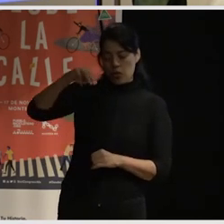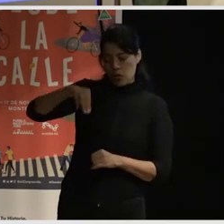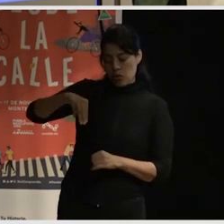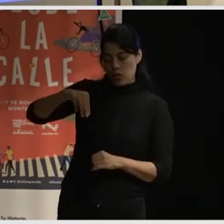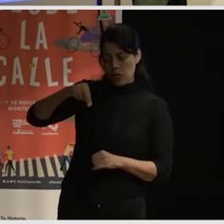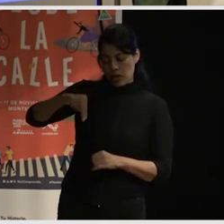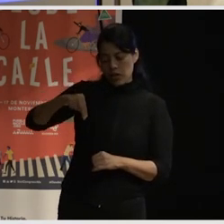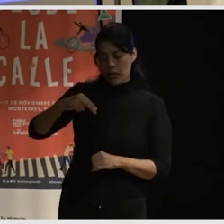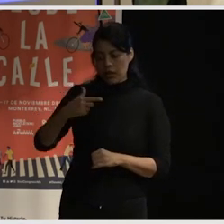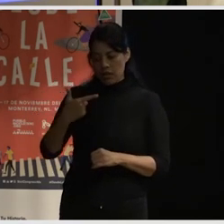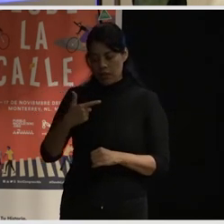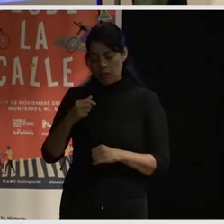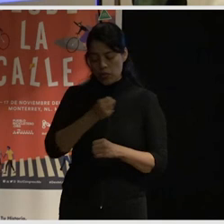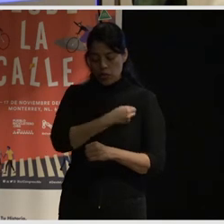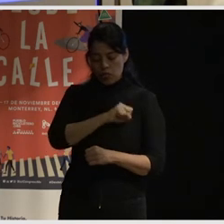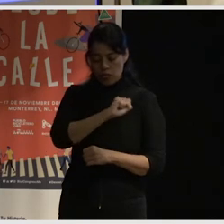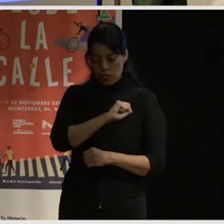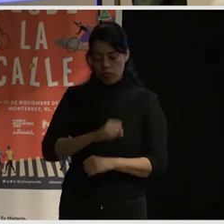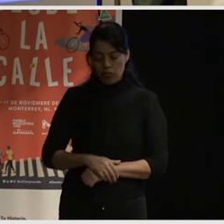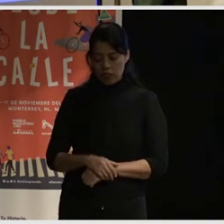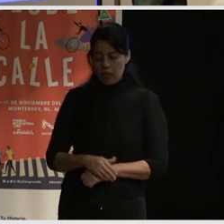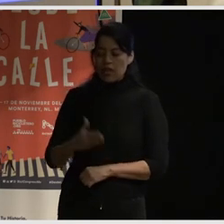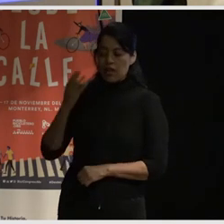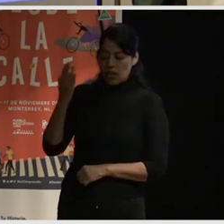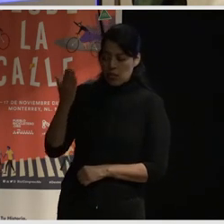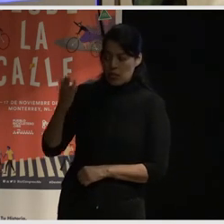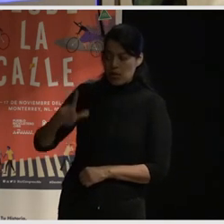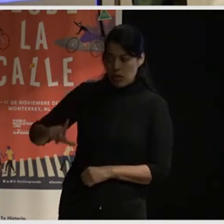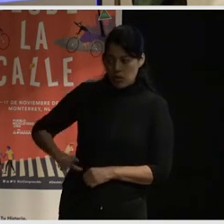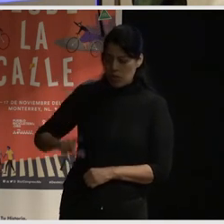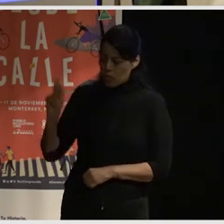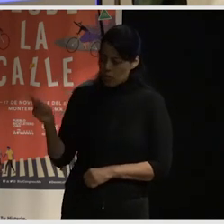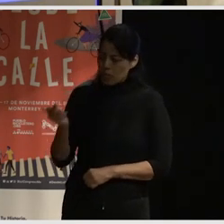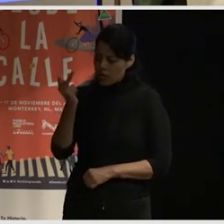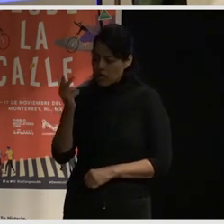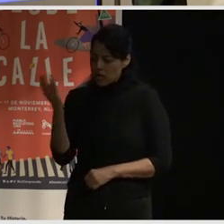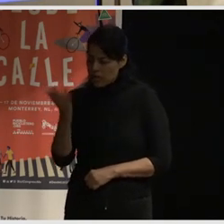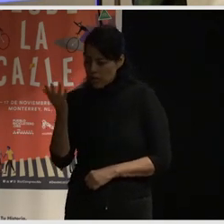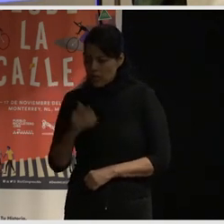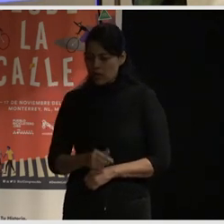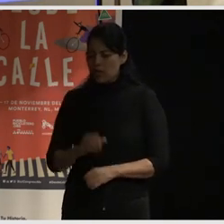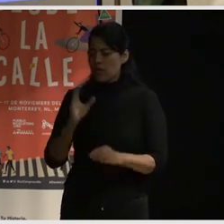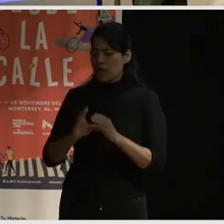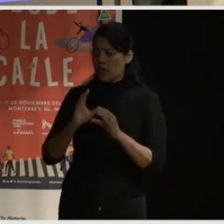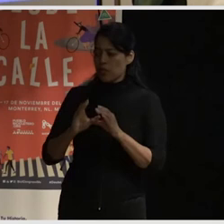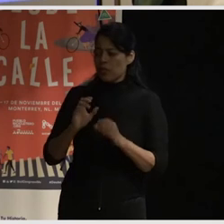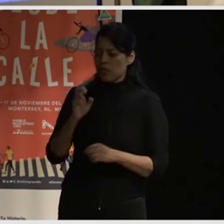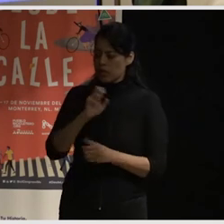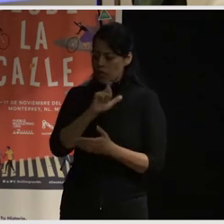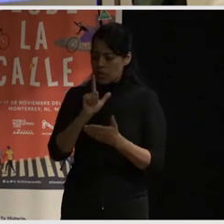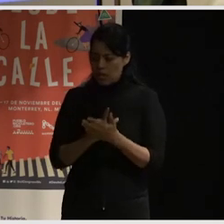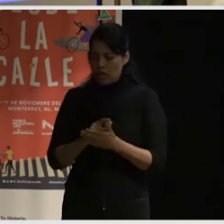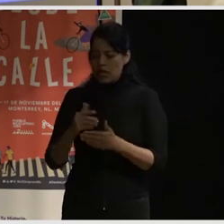oportunidad que nos da pie a decirle a nuestros gobiernos preguntarles qué van a hacer para cumplir esas normas dentro de